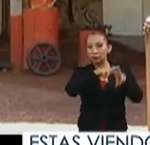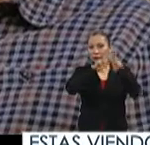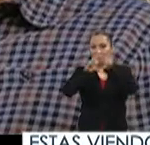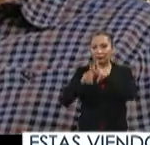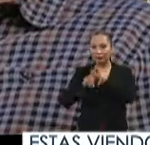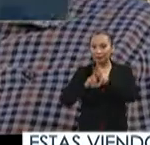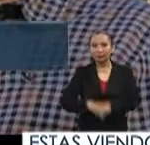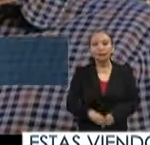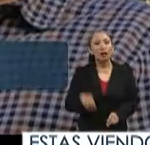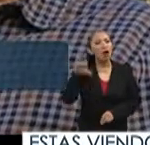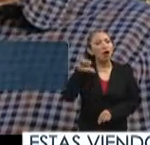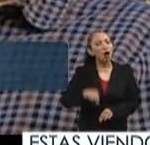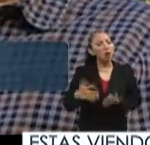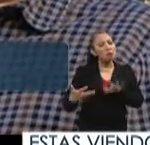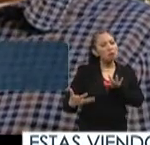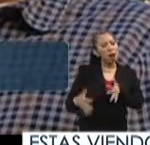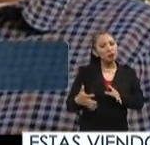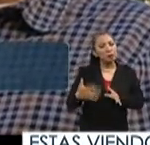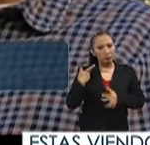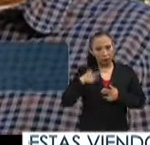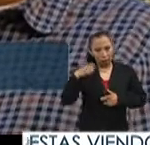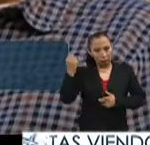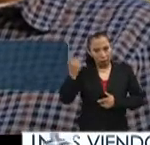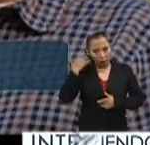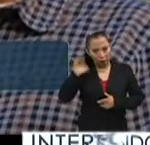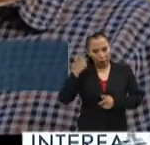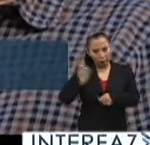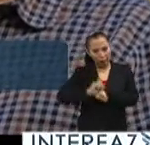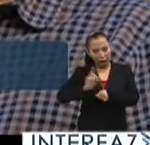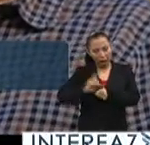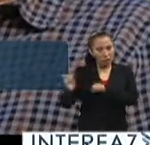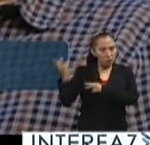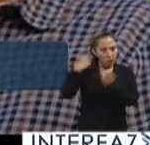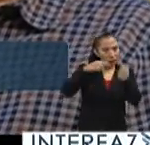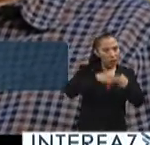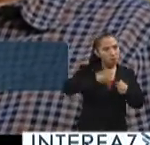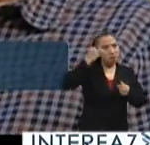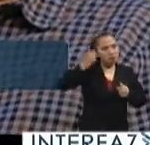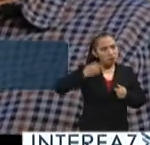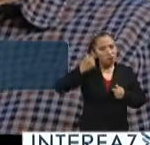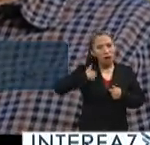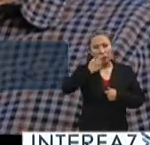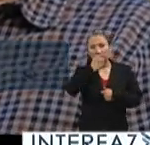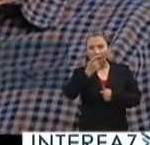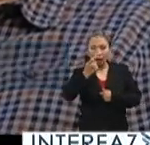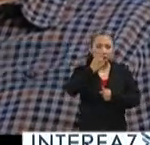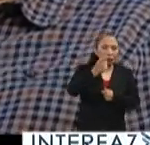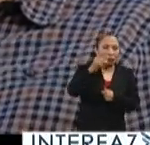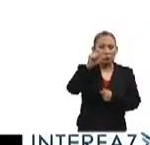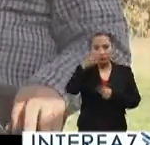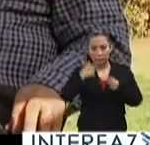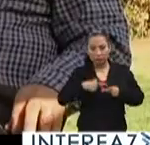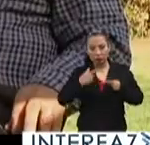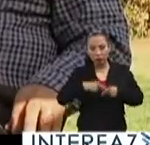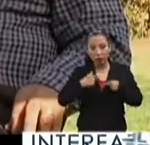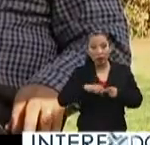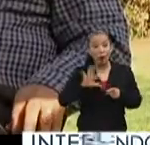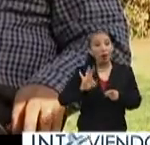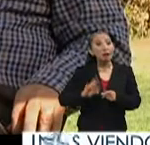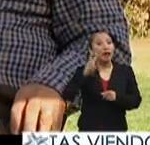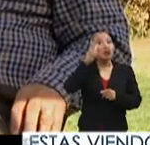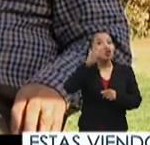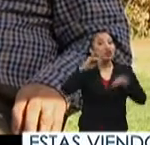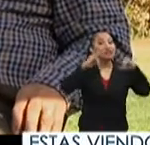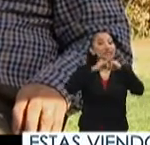Estrellas. Hoy el promedio de los ponentes diarios fueron alrededor de 100, 120. Fueron